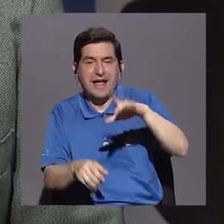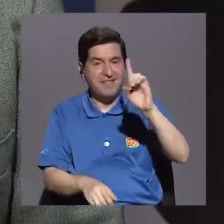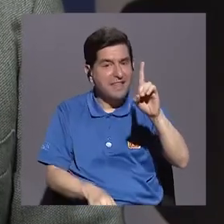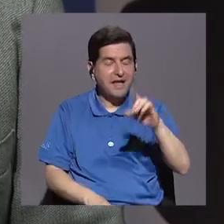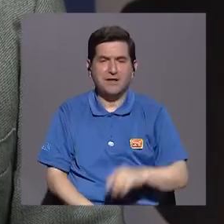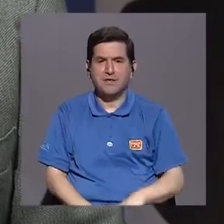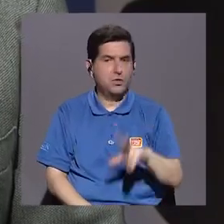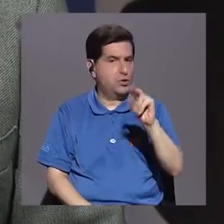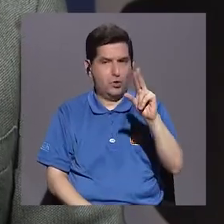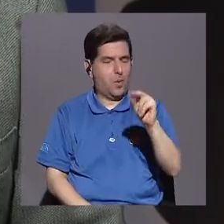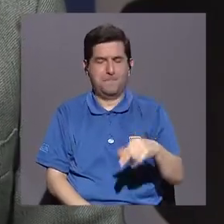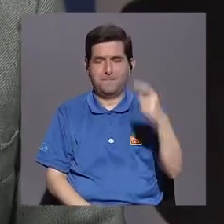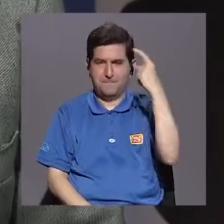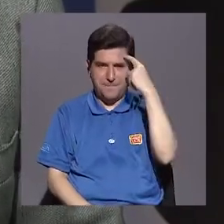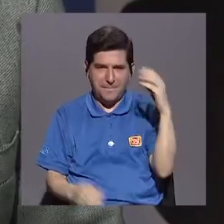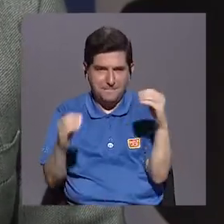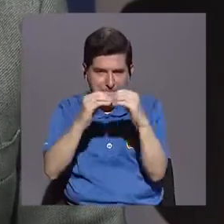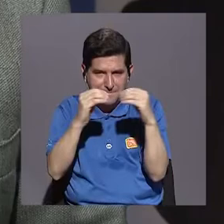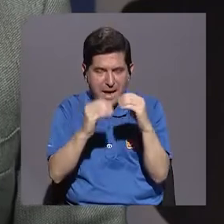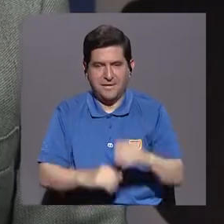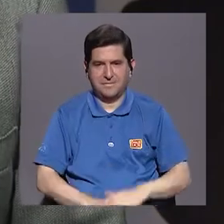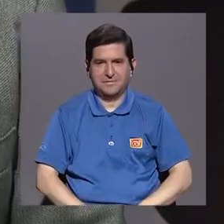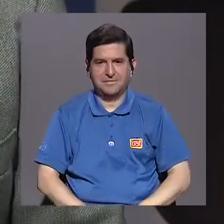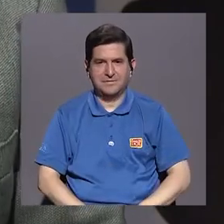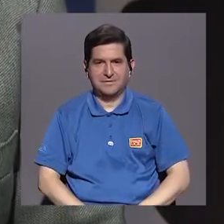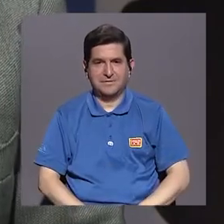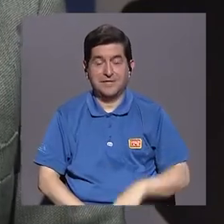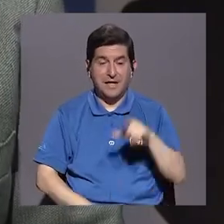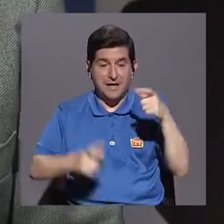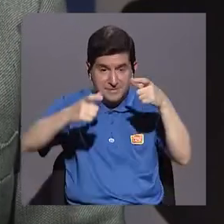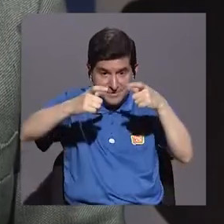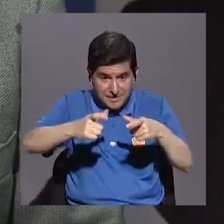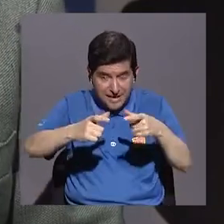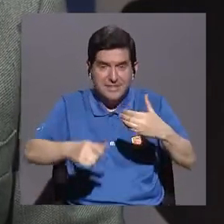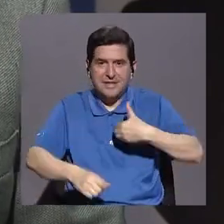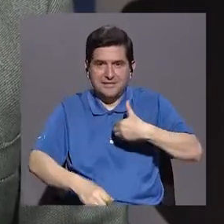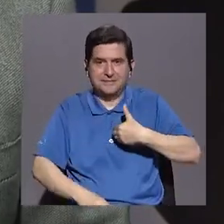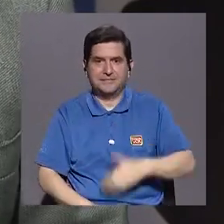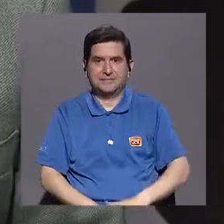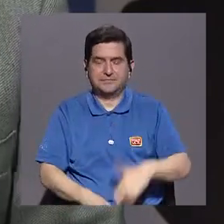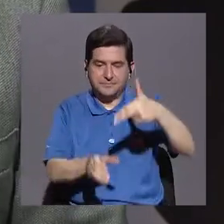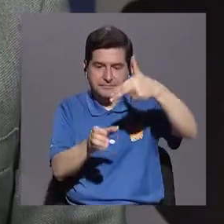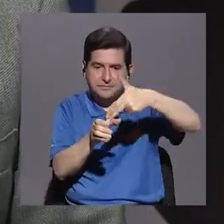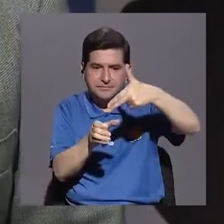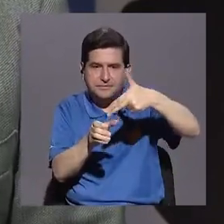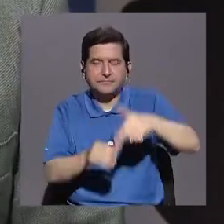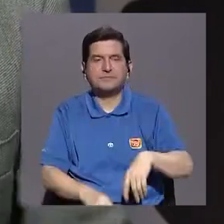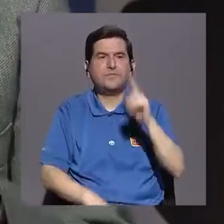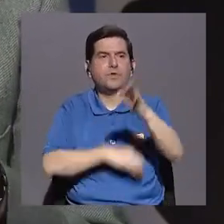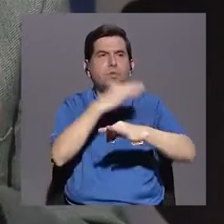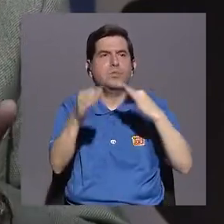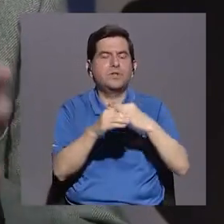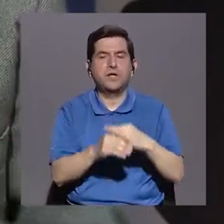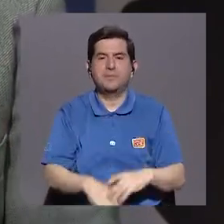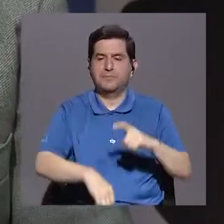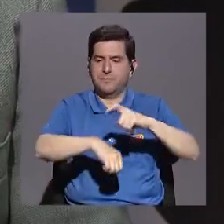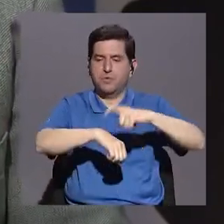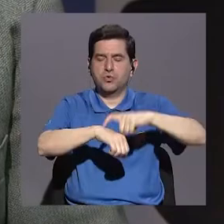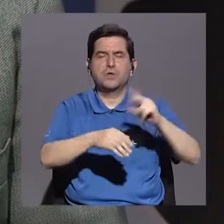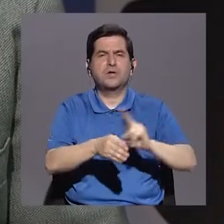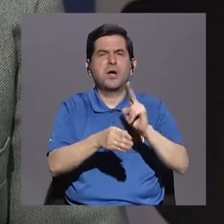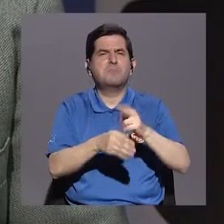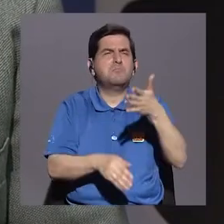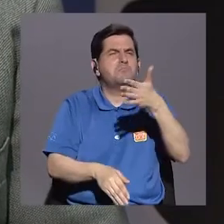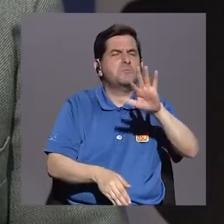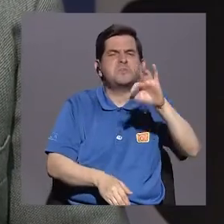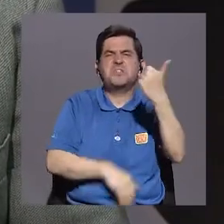también que las celdas éstas de las pilas de combustible tienen una cierta vida útil creo que es por ahí de